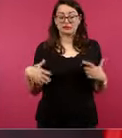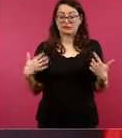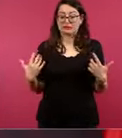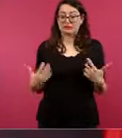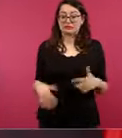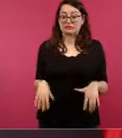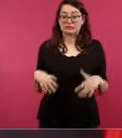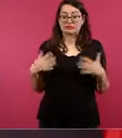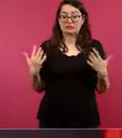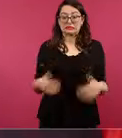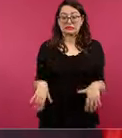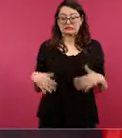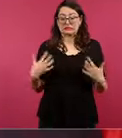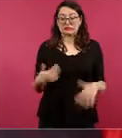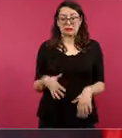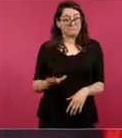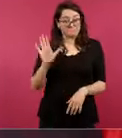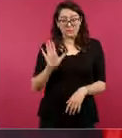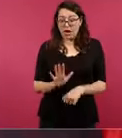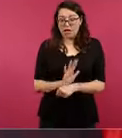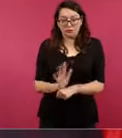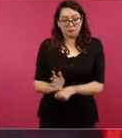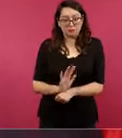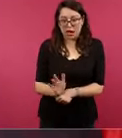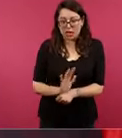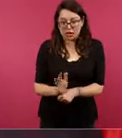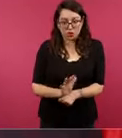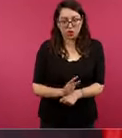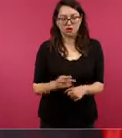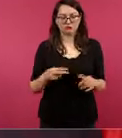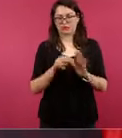que Netflix ni que nada. O sea,